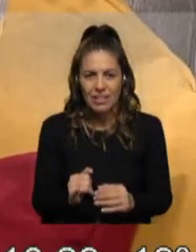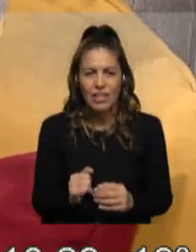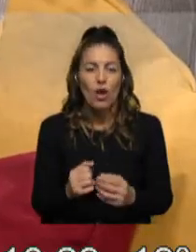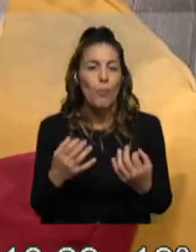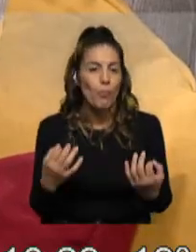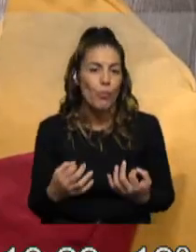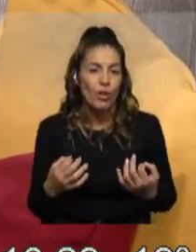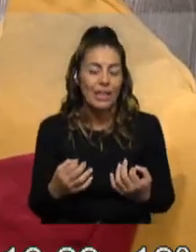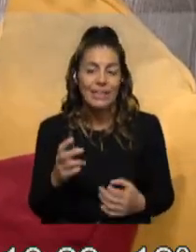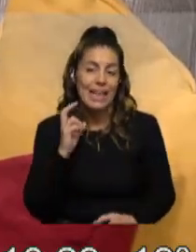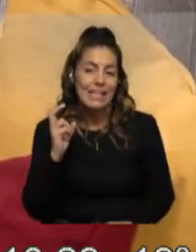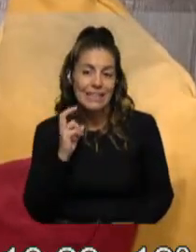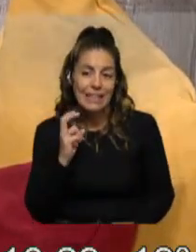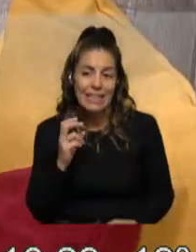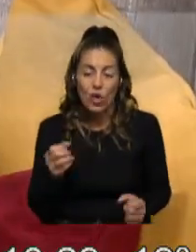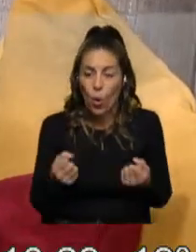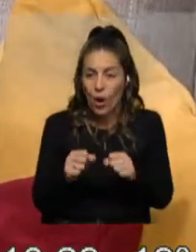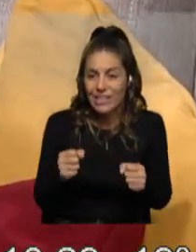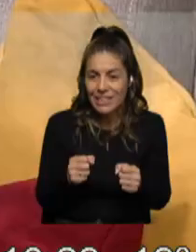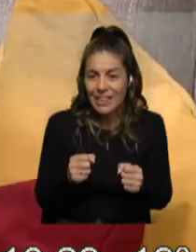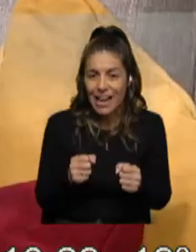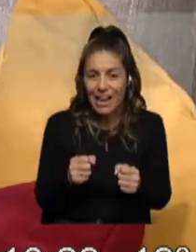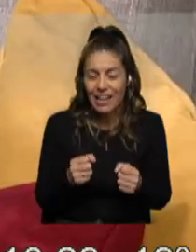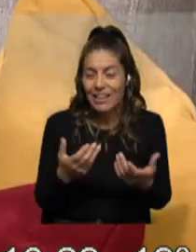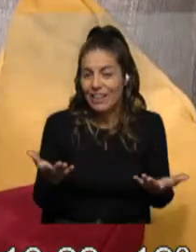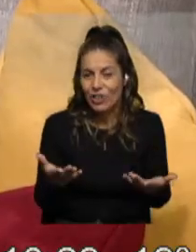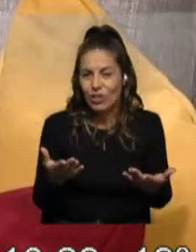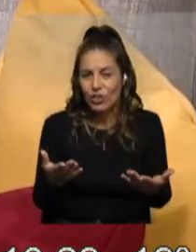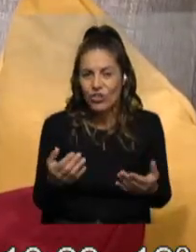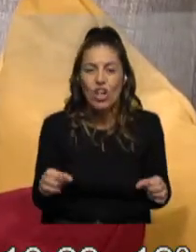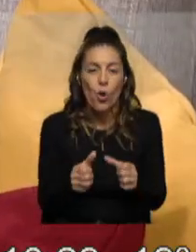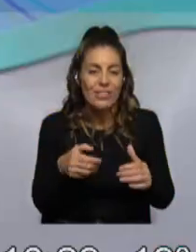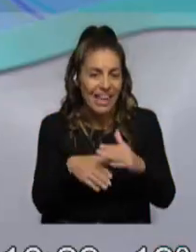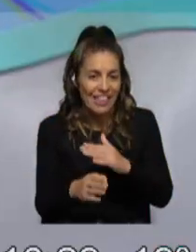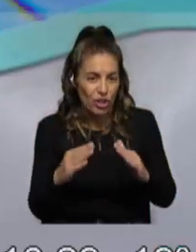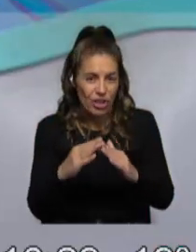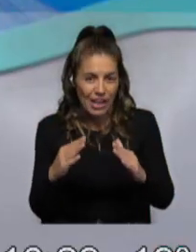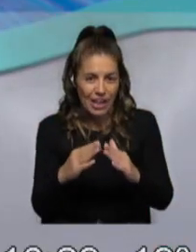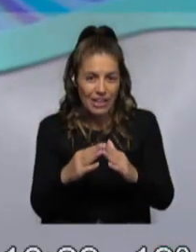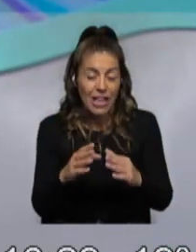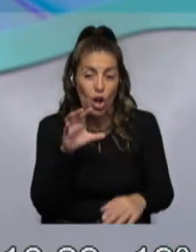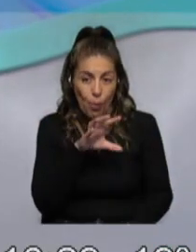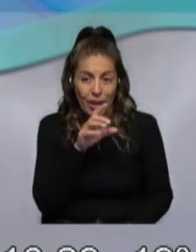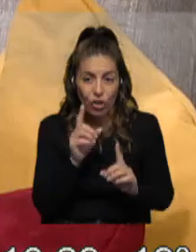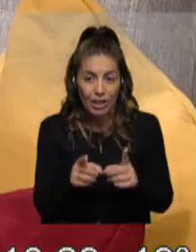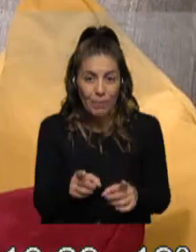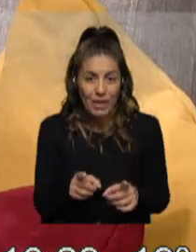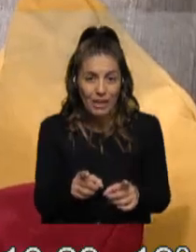realidad es tal el estrés o la ansiedad o lo que sea que le genera, porque en realidad, obviamente, y los paros también. No por la marcación. No, no, y los paros también sucede. Vos decís,